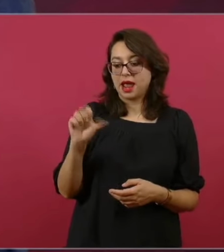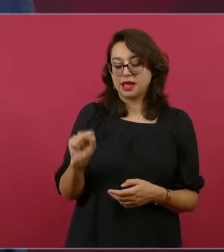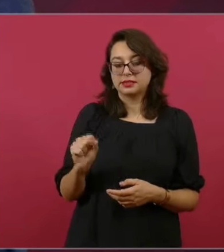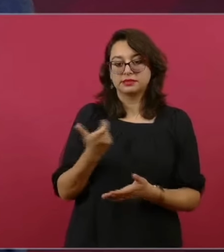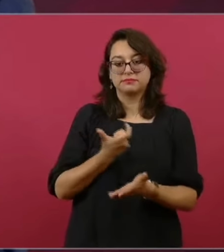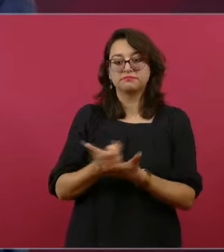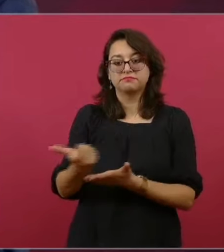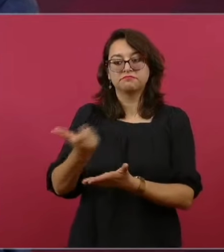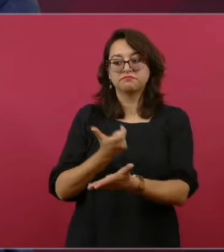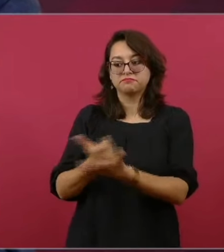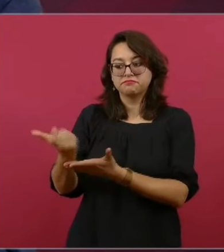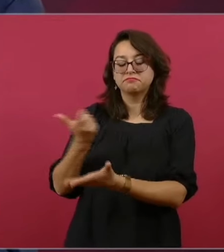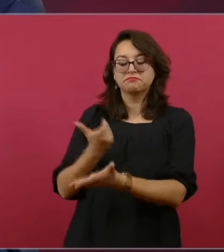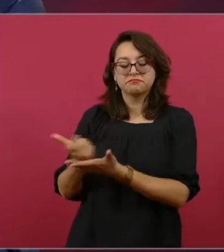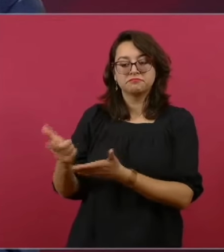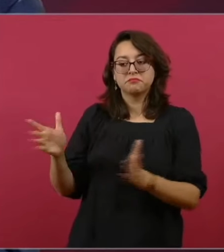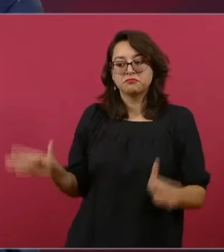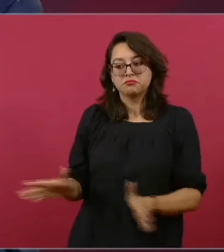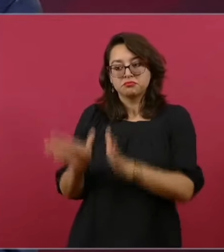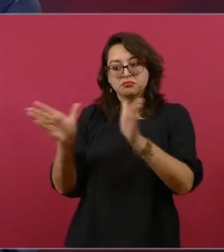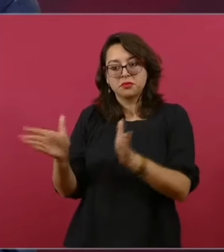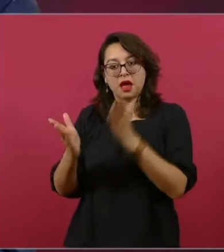el de los jóvenes.